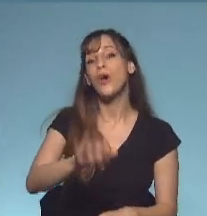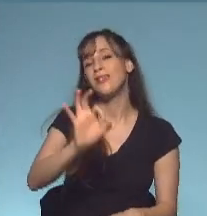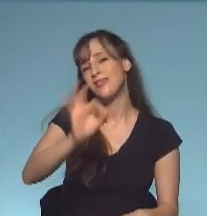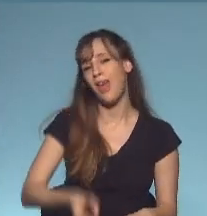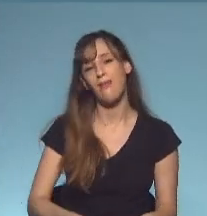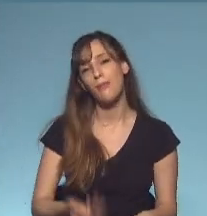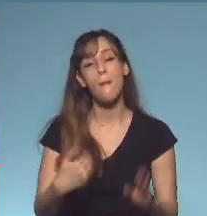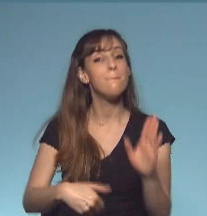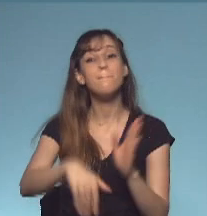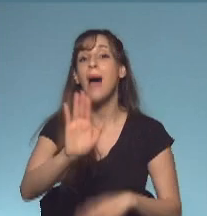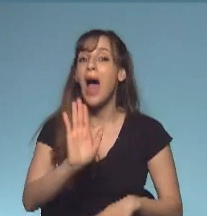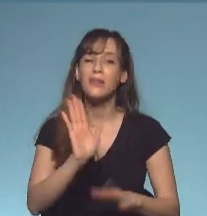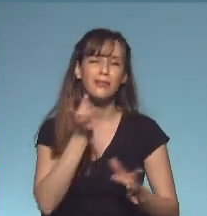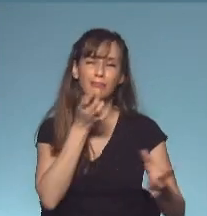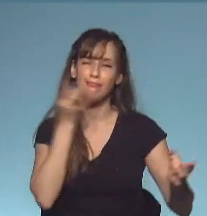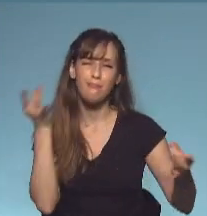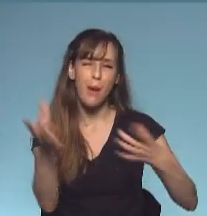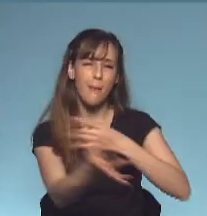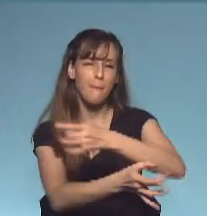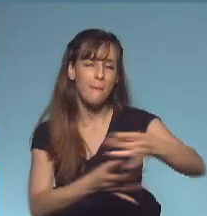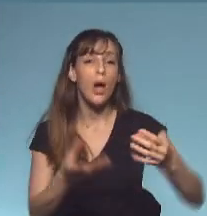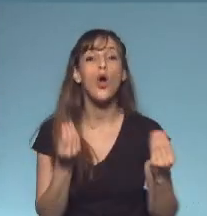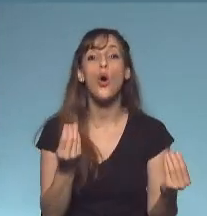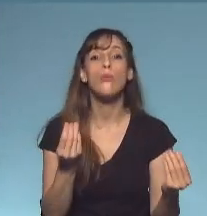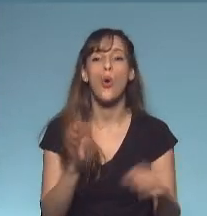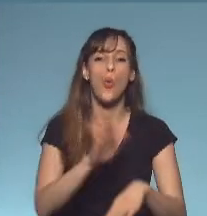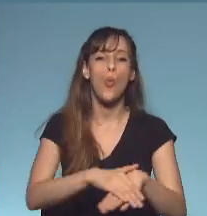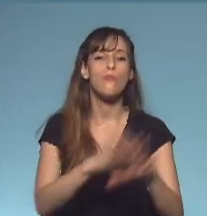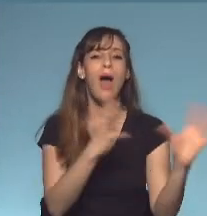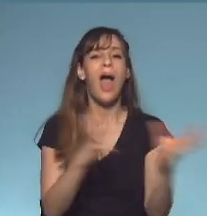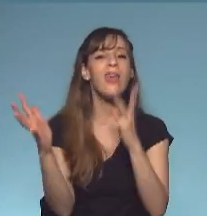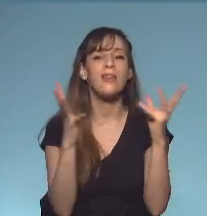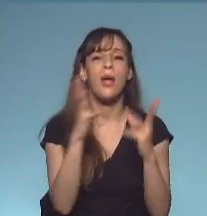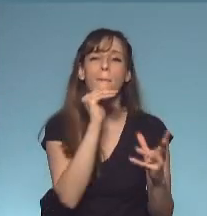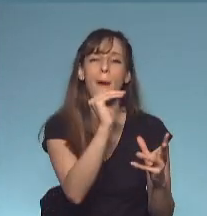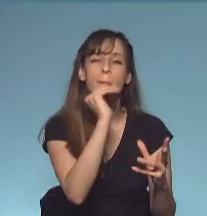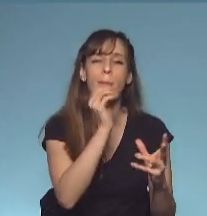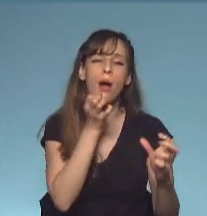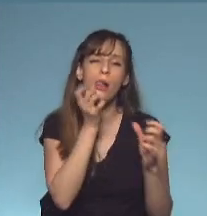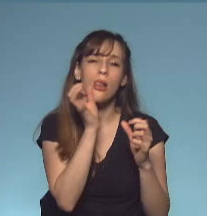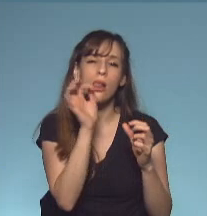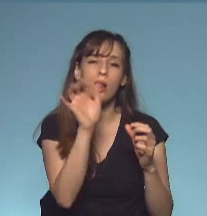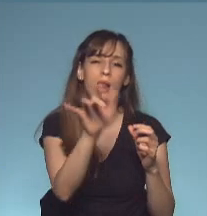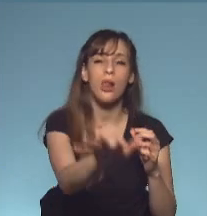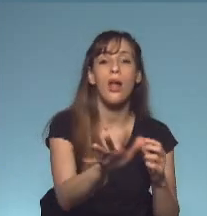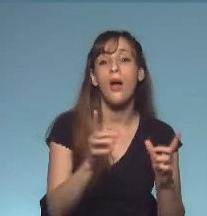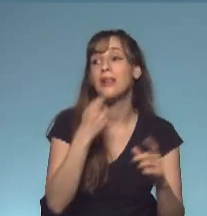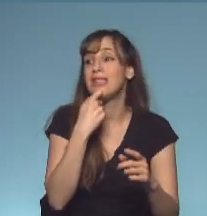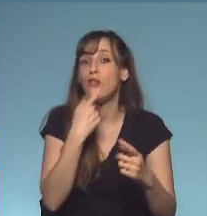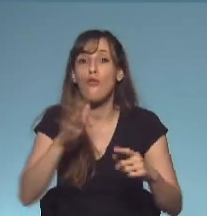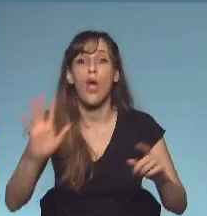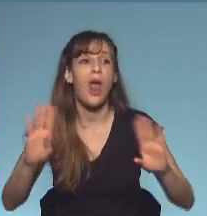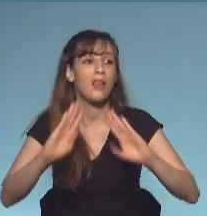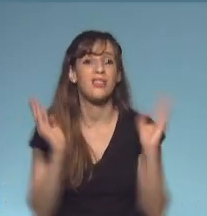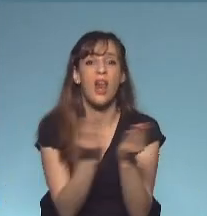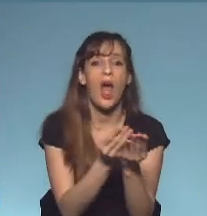transmisión del virus es la gente y luego el aire, que el virus flota en el aire y entonces en ambientes cerrados, si no se mantienen